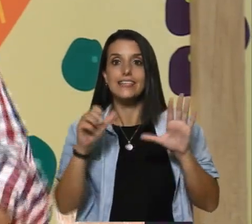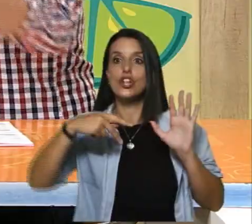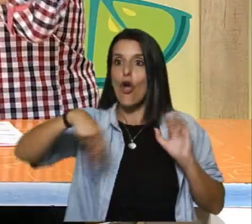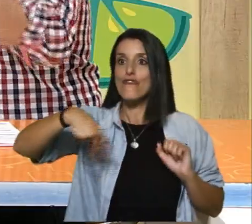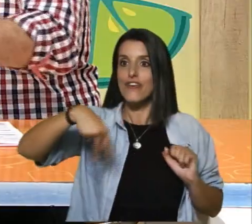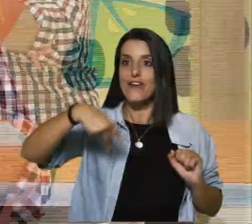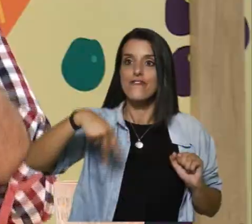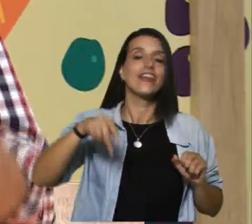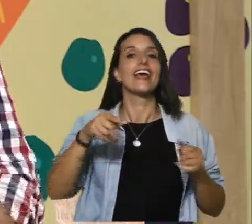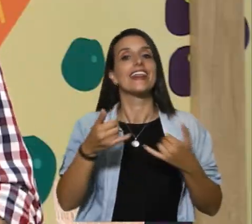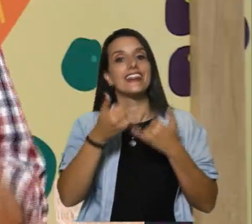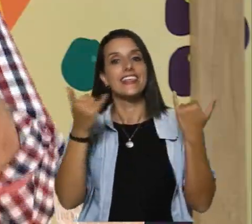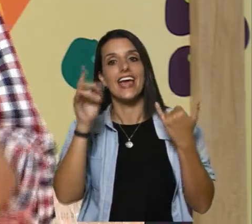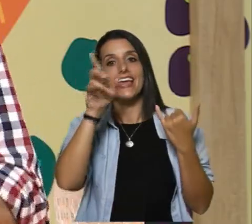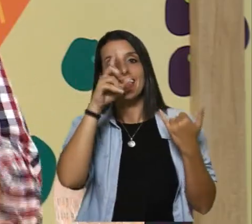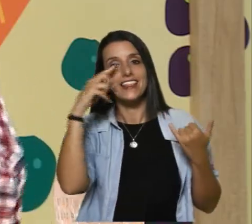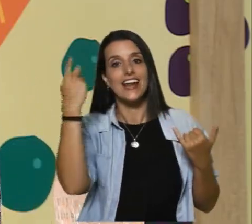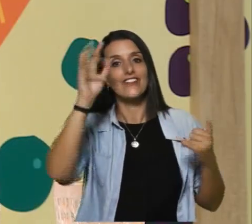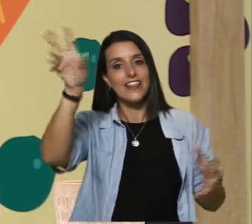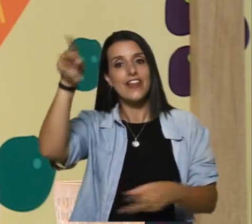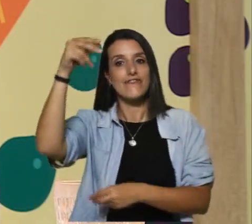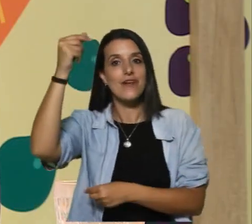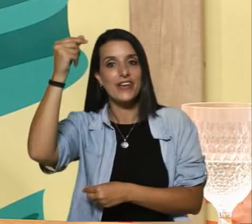16 de noviembre, Día Internacional del Flamenco.